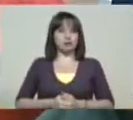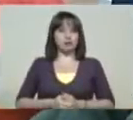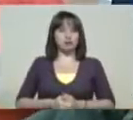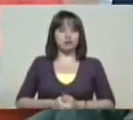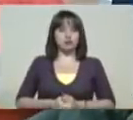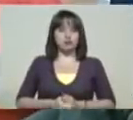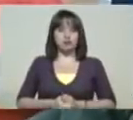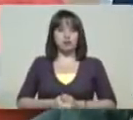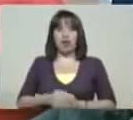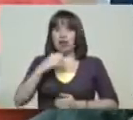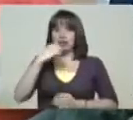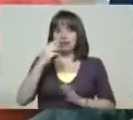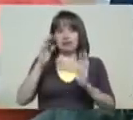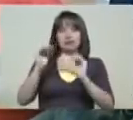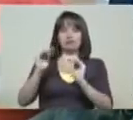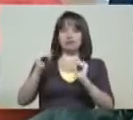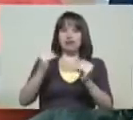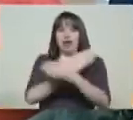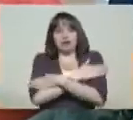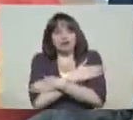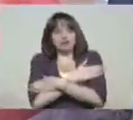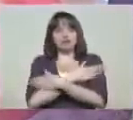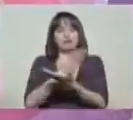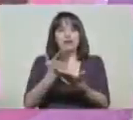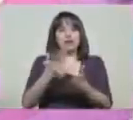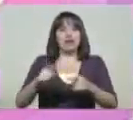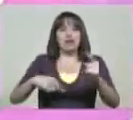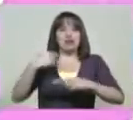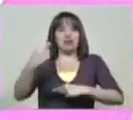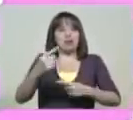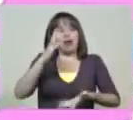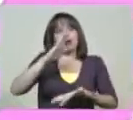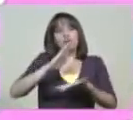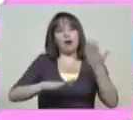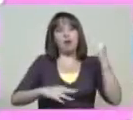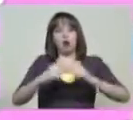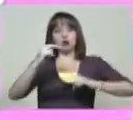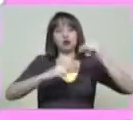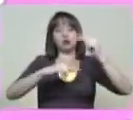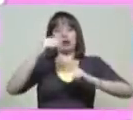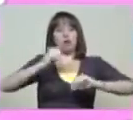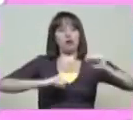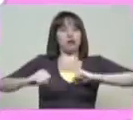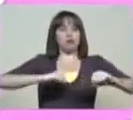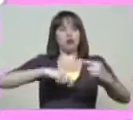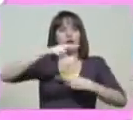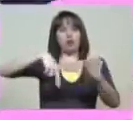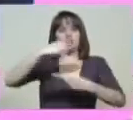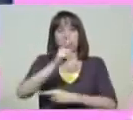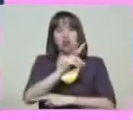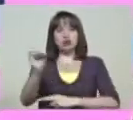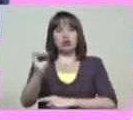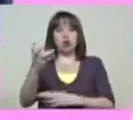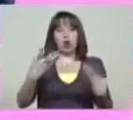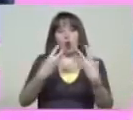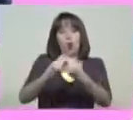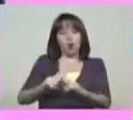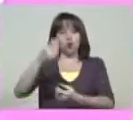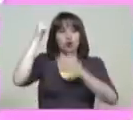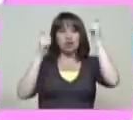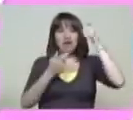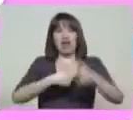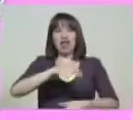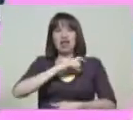Prefiero despedirnos por ahora, darnos un abrazo, y nosotros nos vamos a construir el movimiento bolivariano revolucionario 200 con Chávez. Enero del